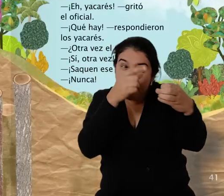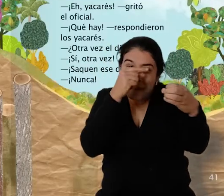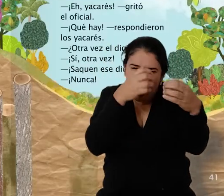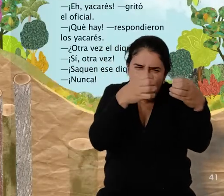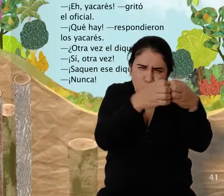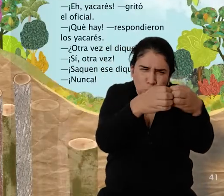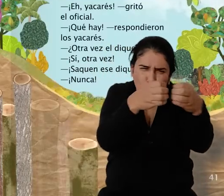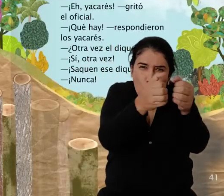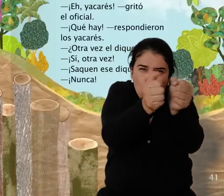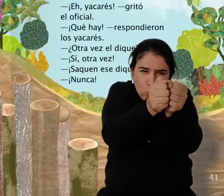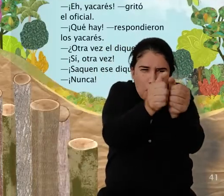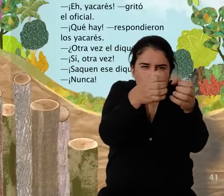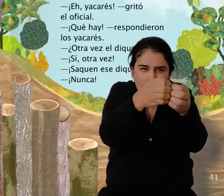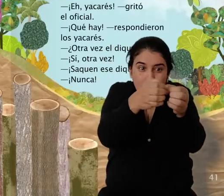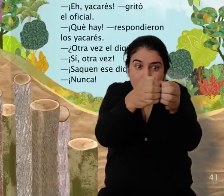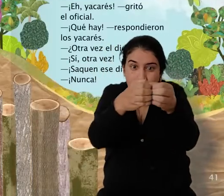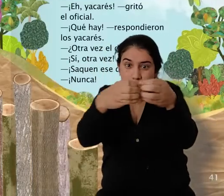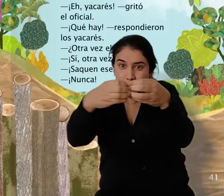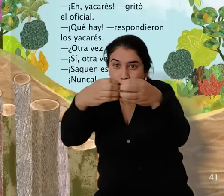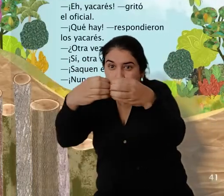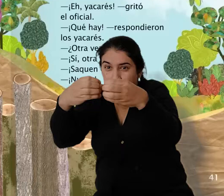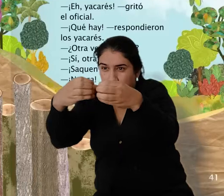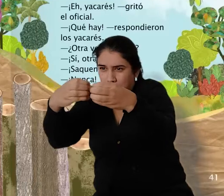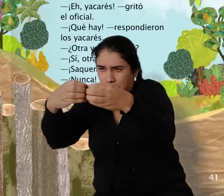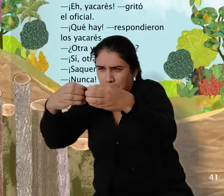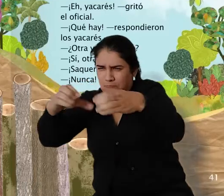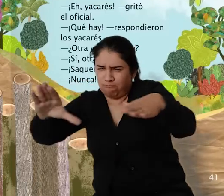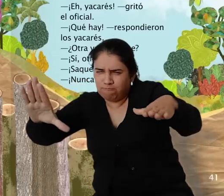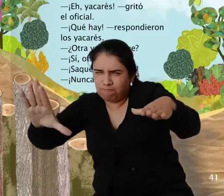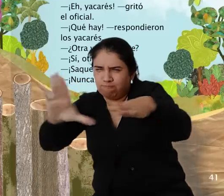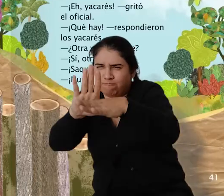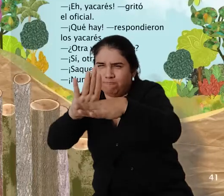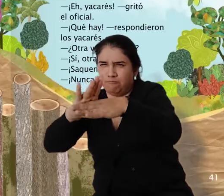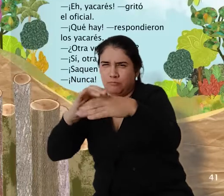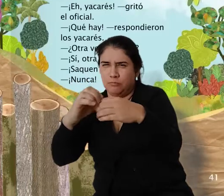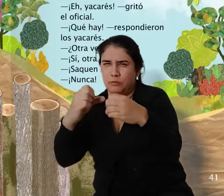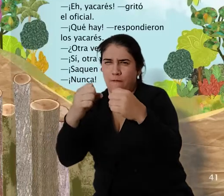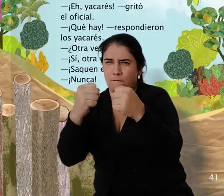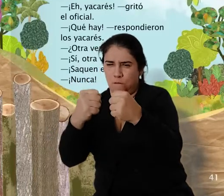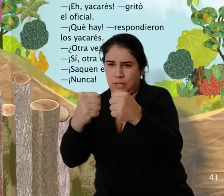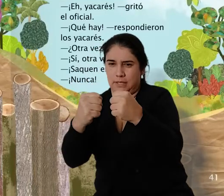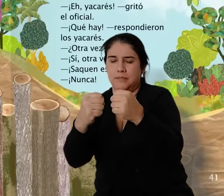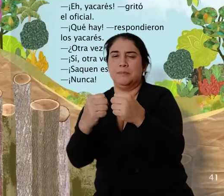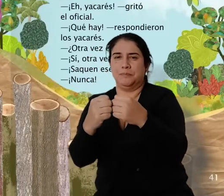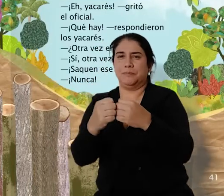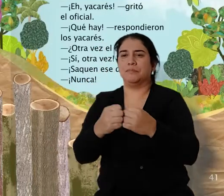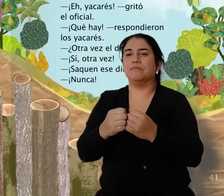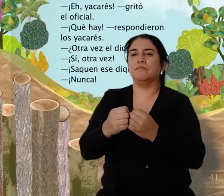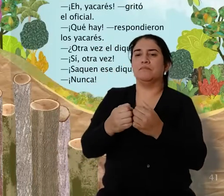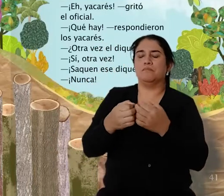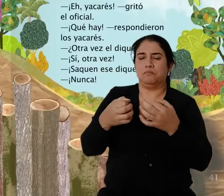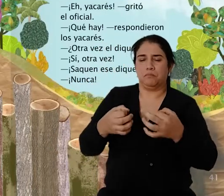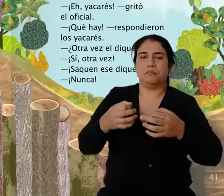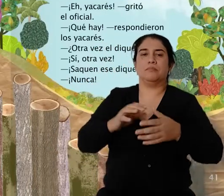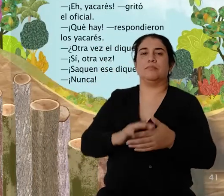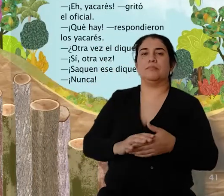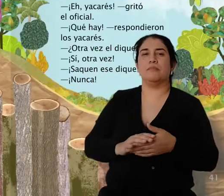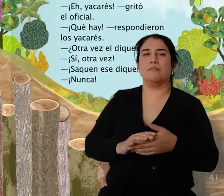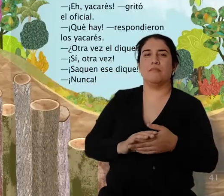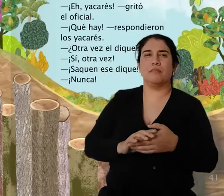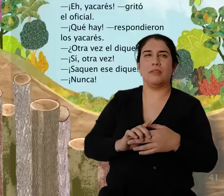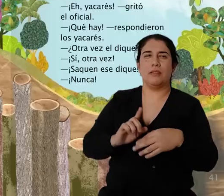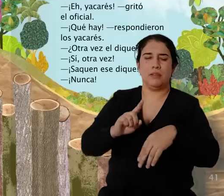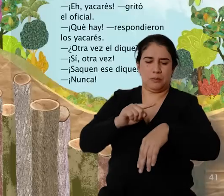troncos bien juntos, uno al lado del otro. Era un dique realmente formidable.